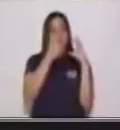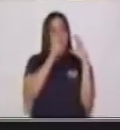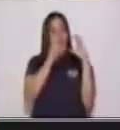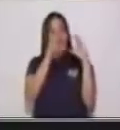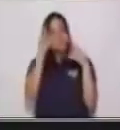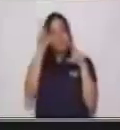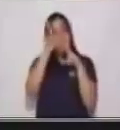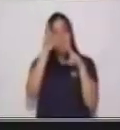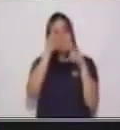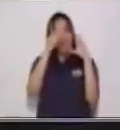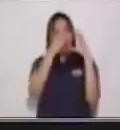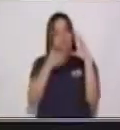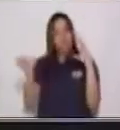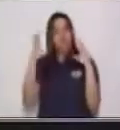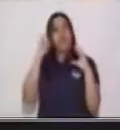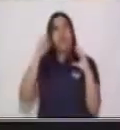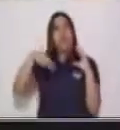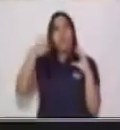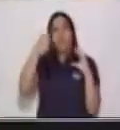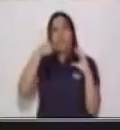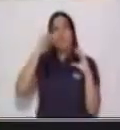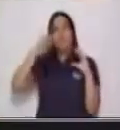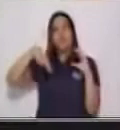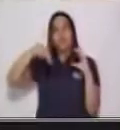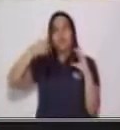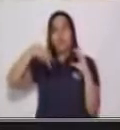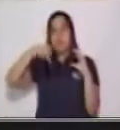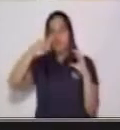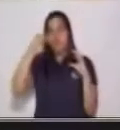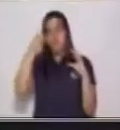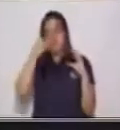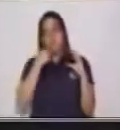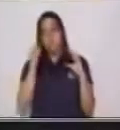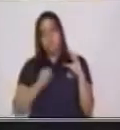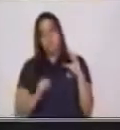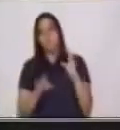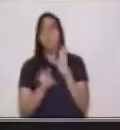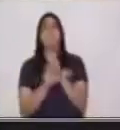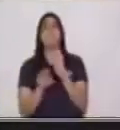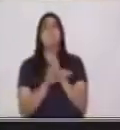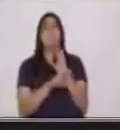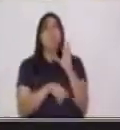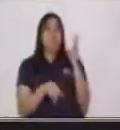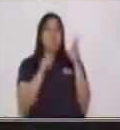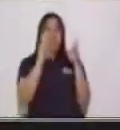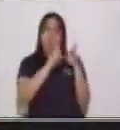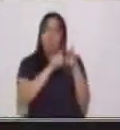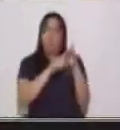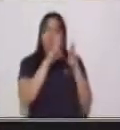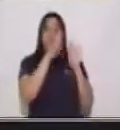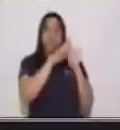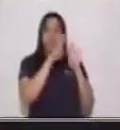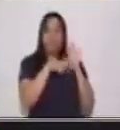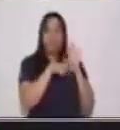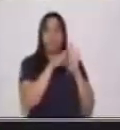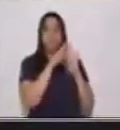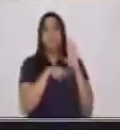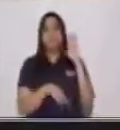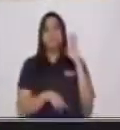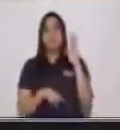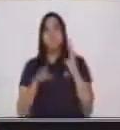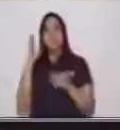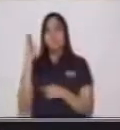antes. La regla número 2. Se escriben con B los vocablos que principian